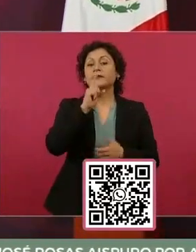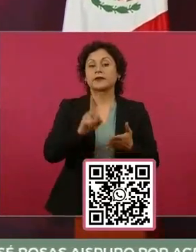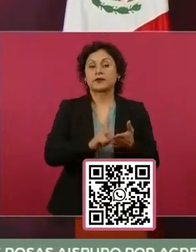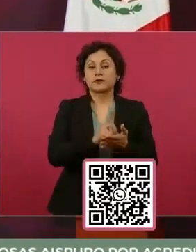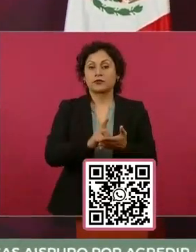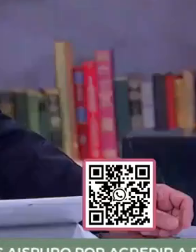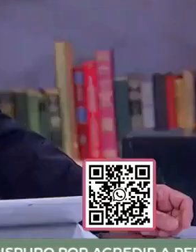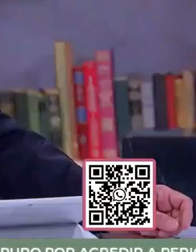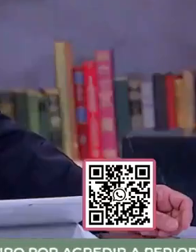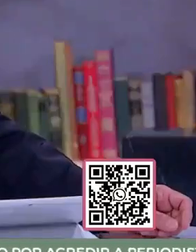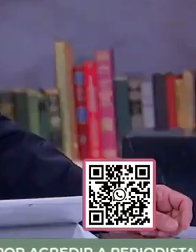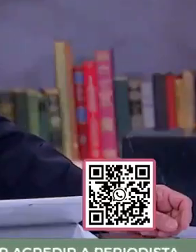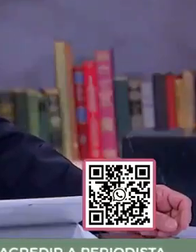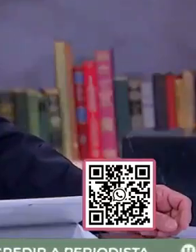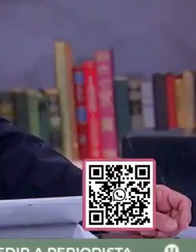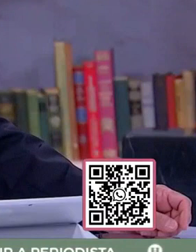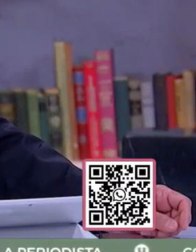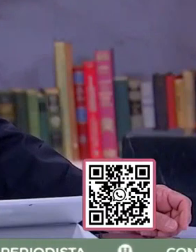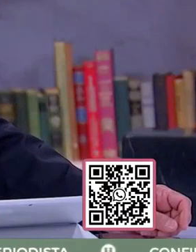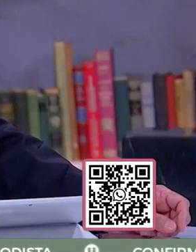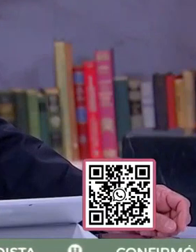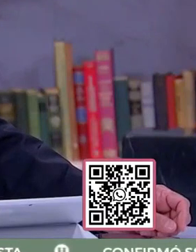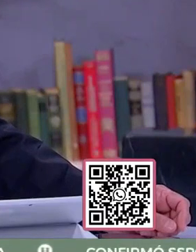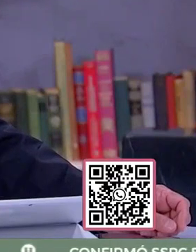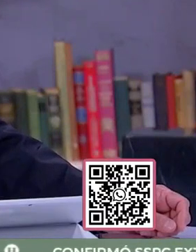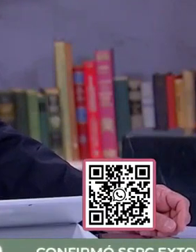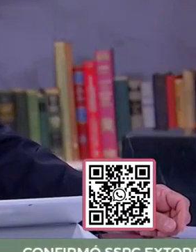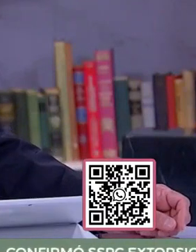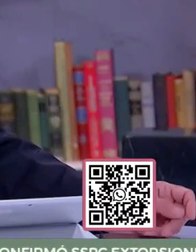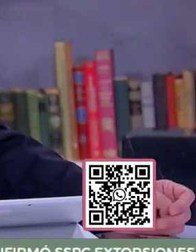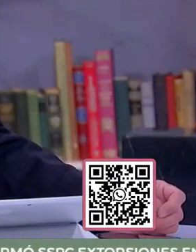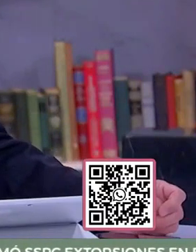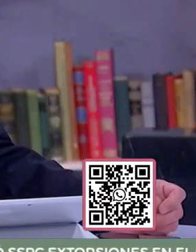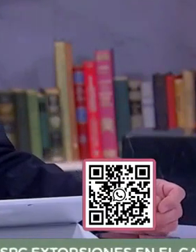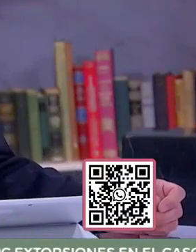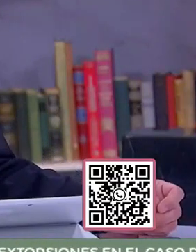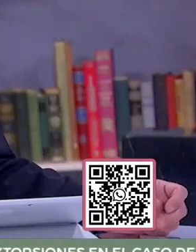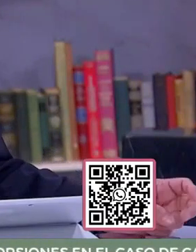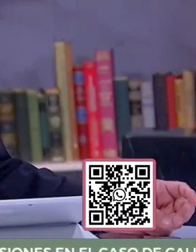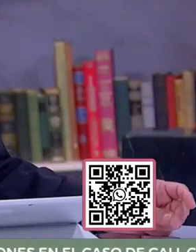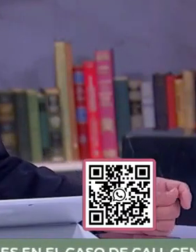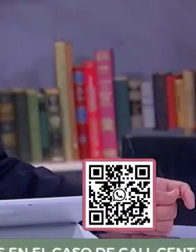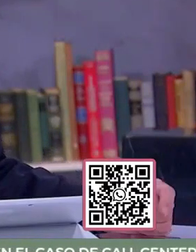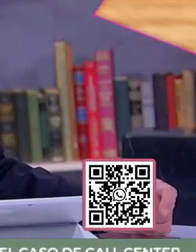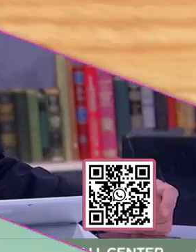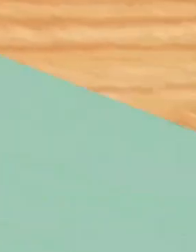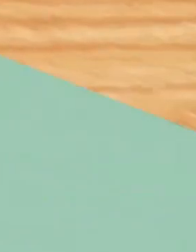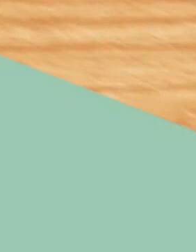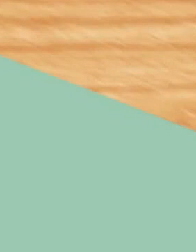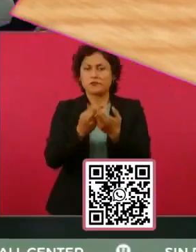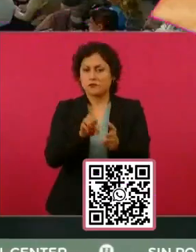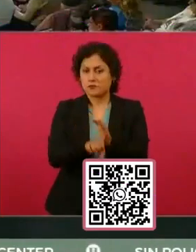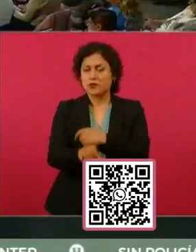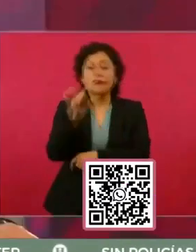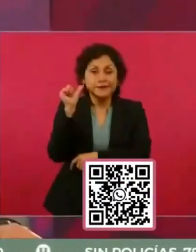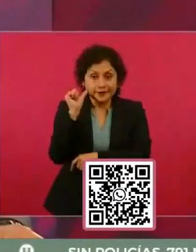drogas. López Obrador destacó la apertura del gobierno de Estados Unidos para atender el tema migratorio.